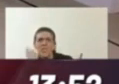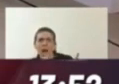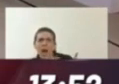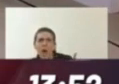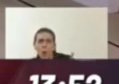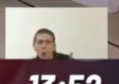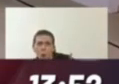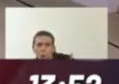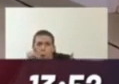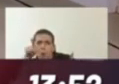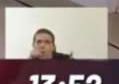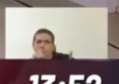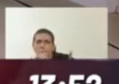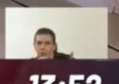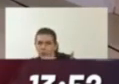más movedizas.